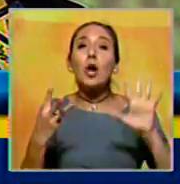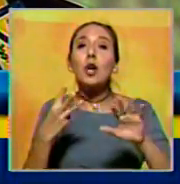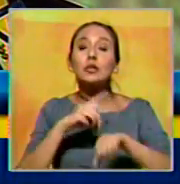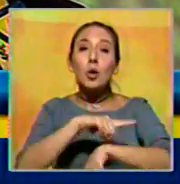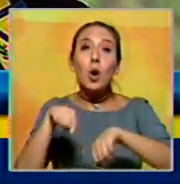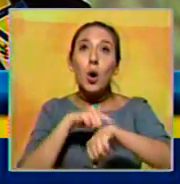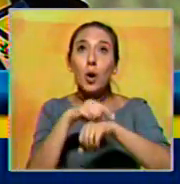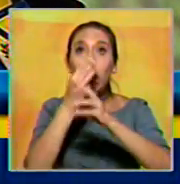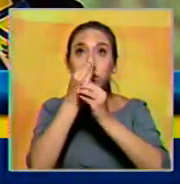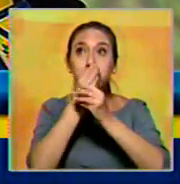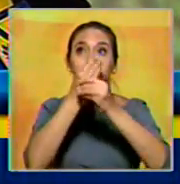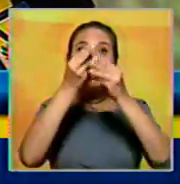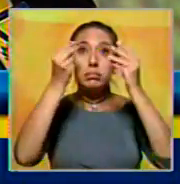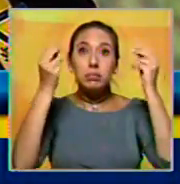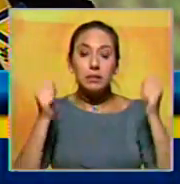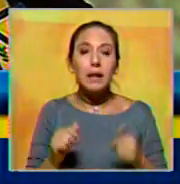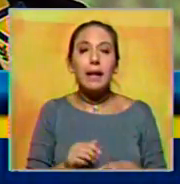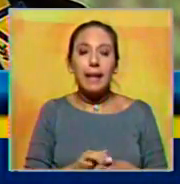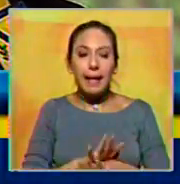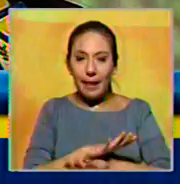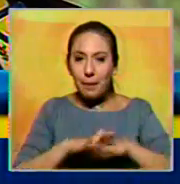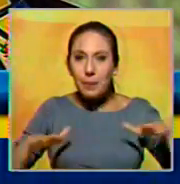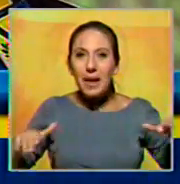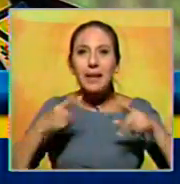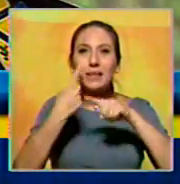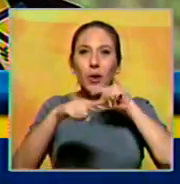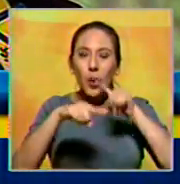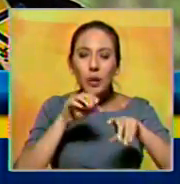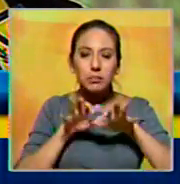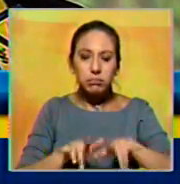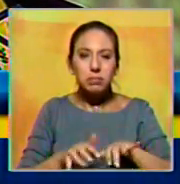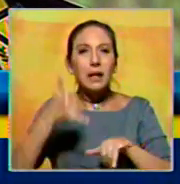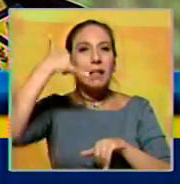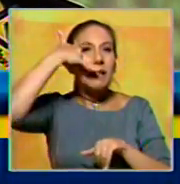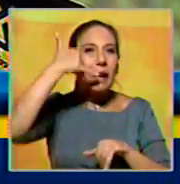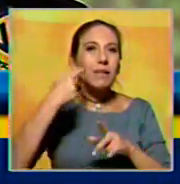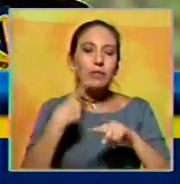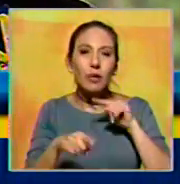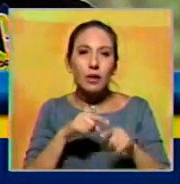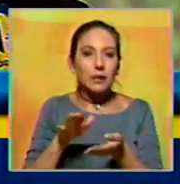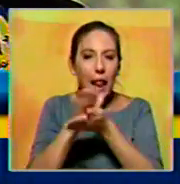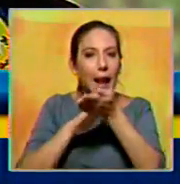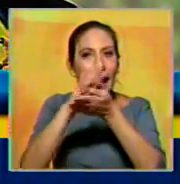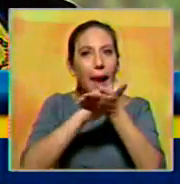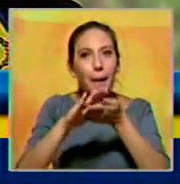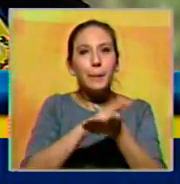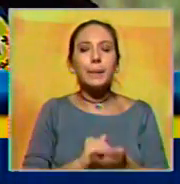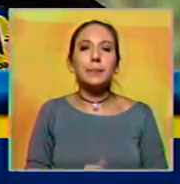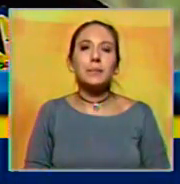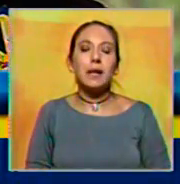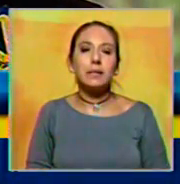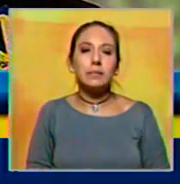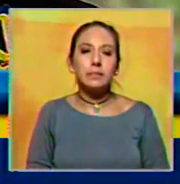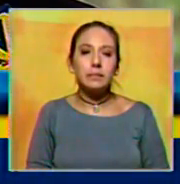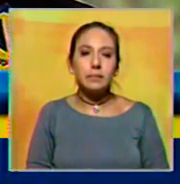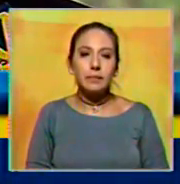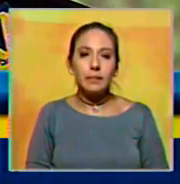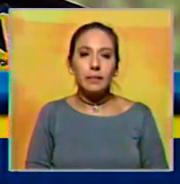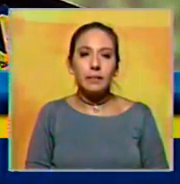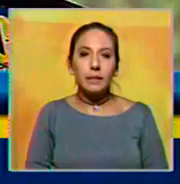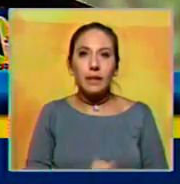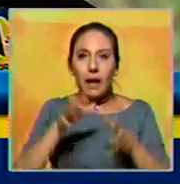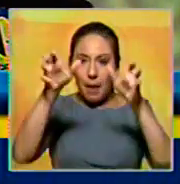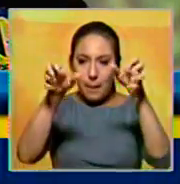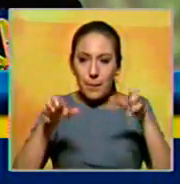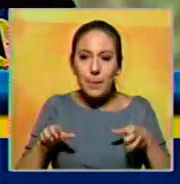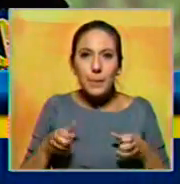virus en el ambiente, limpiar la superficie, el teclado del teléfono, la madera del